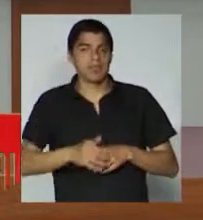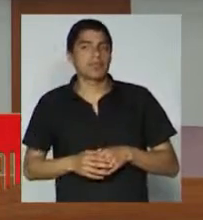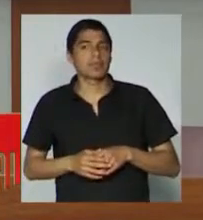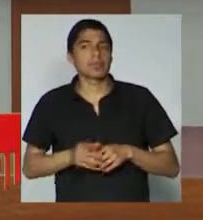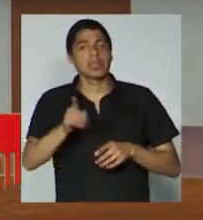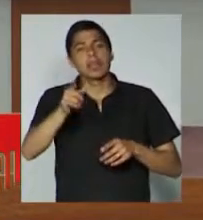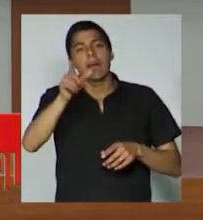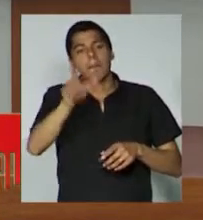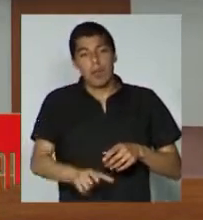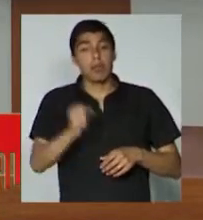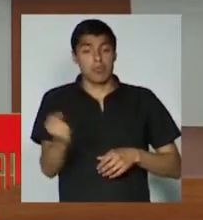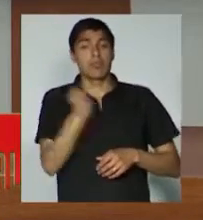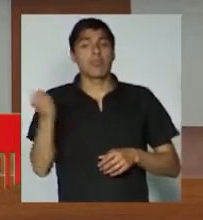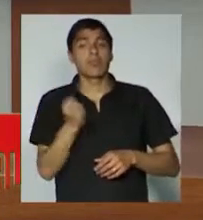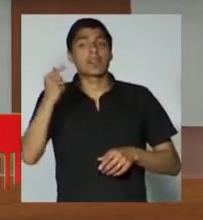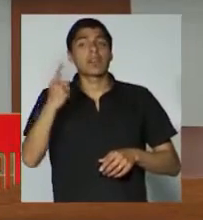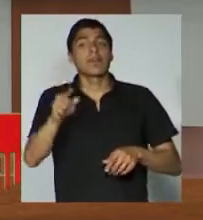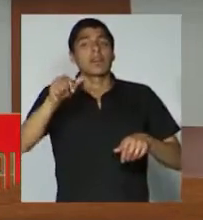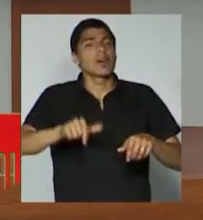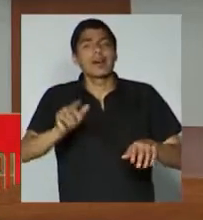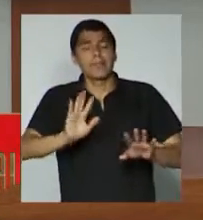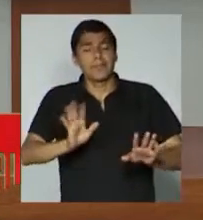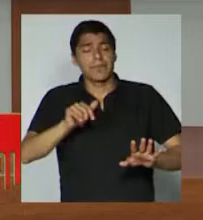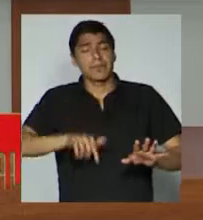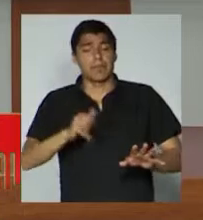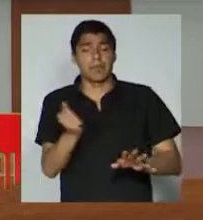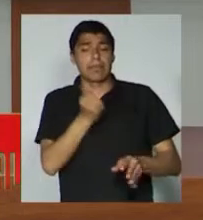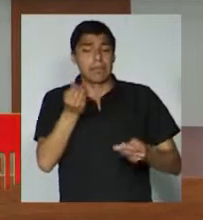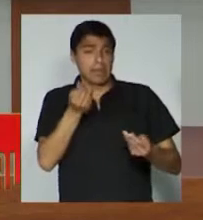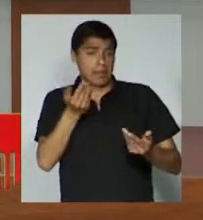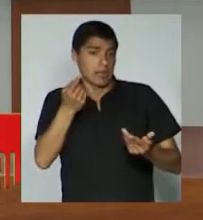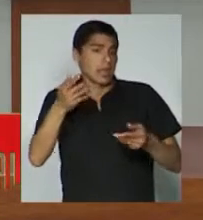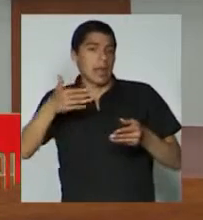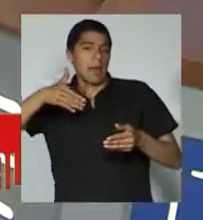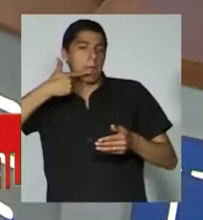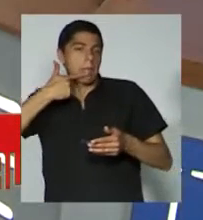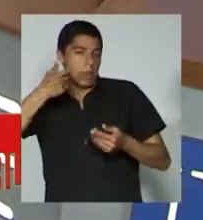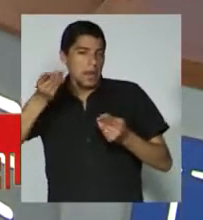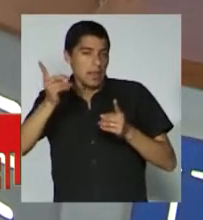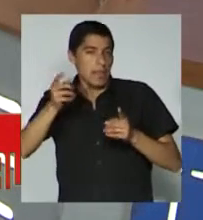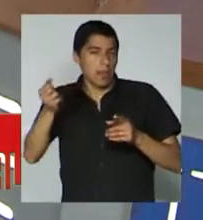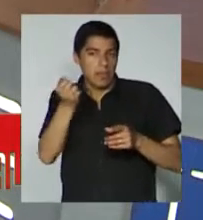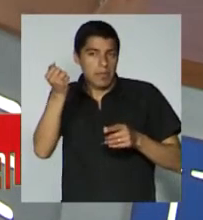una figura de cierto peso, pero lo importante en este caso es que en una había sido una figura importante y que